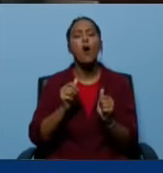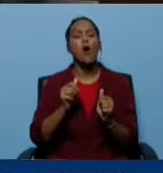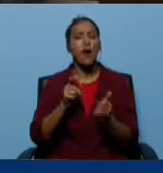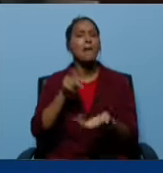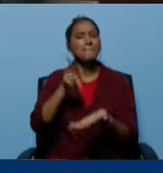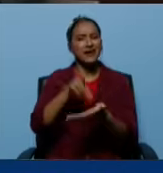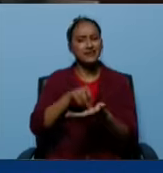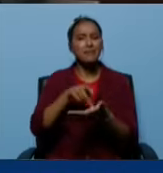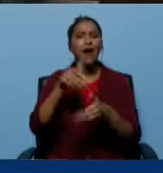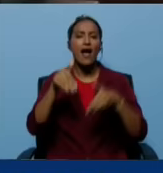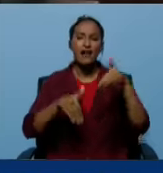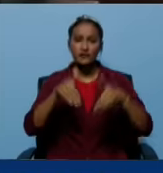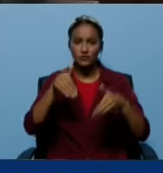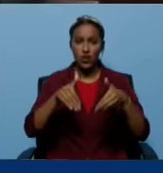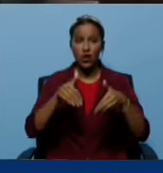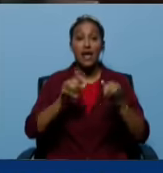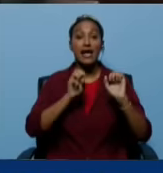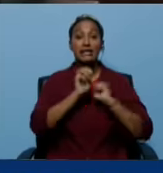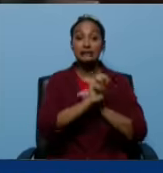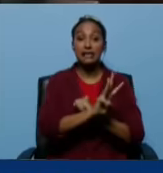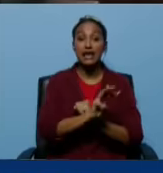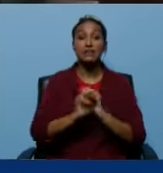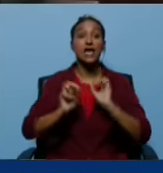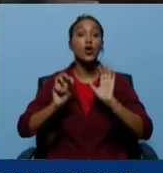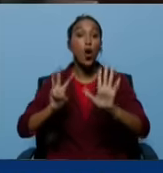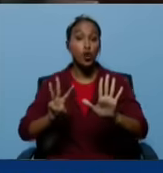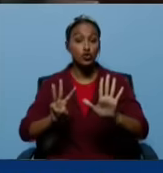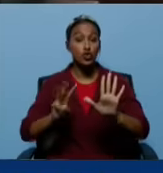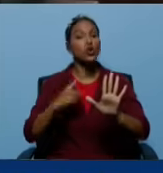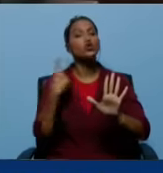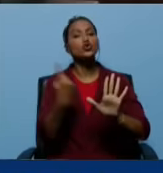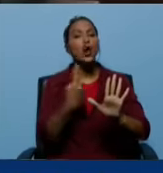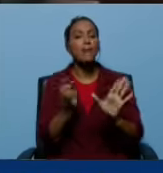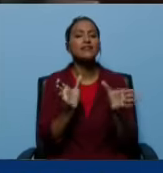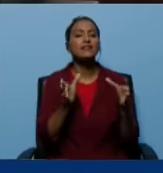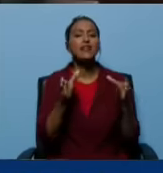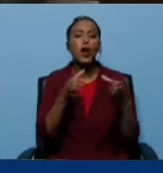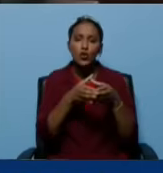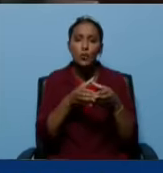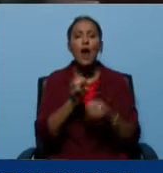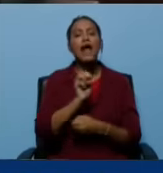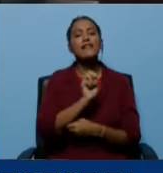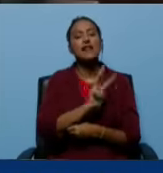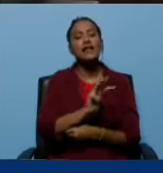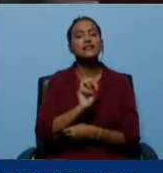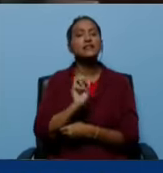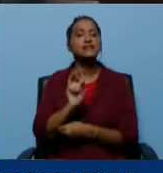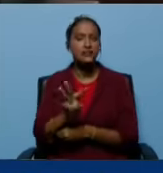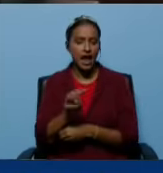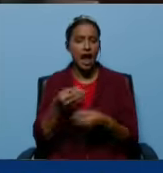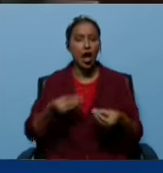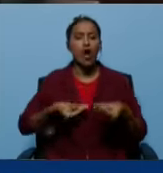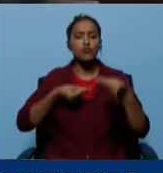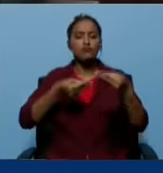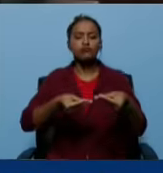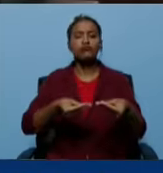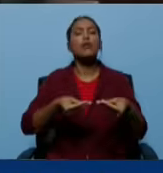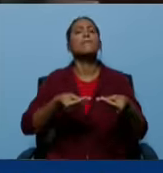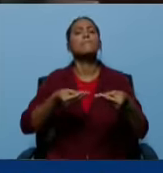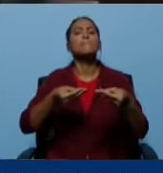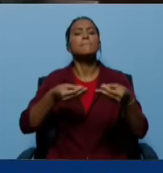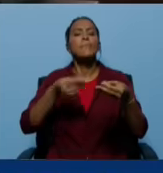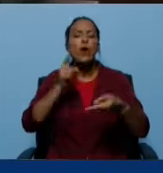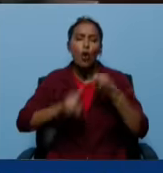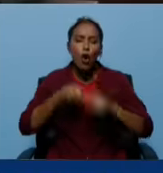esos 38, solo consignaron 33 de ellos el material electoral requerido,